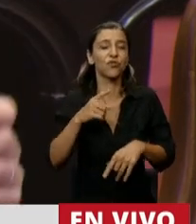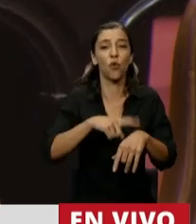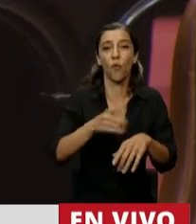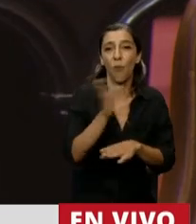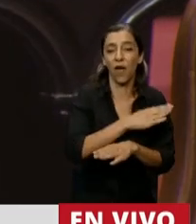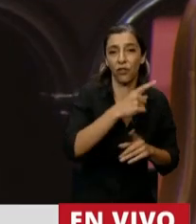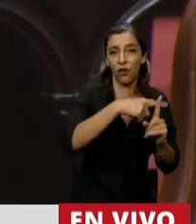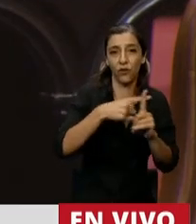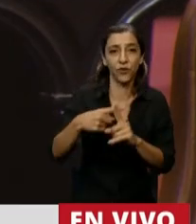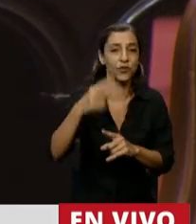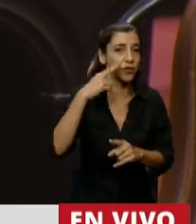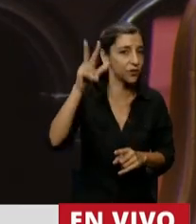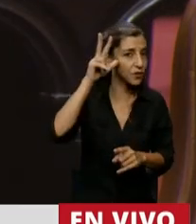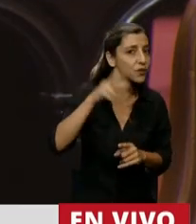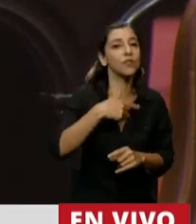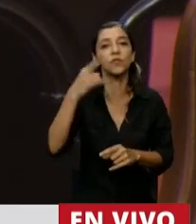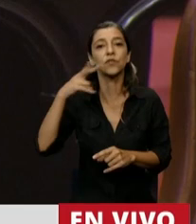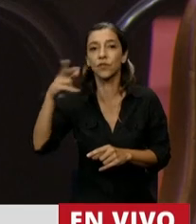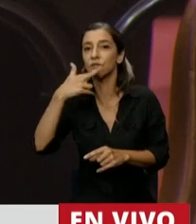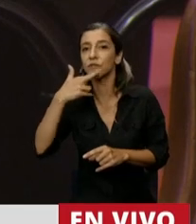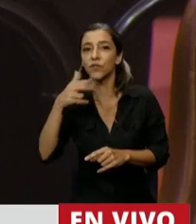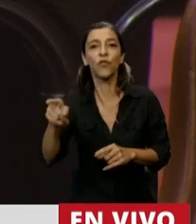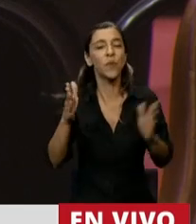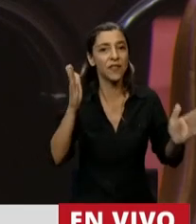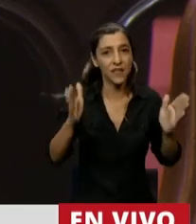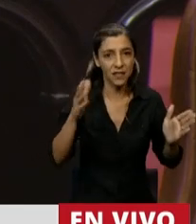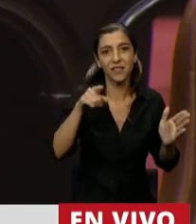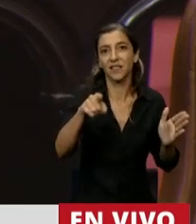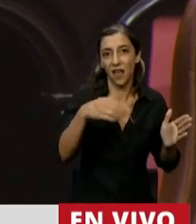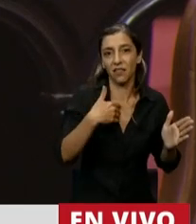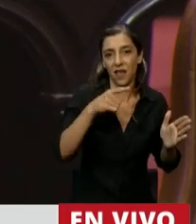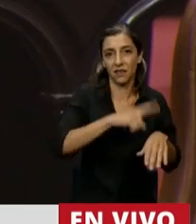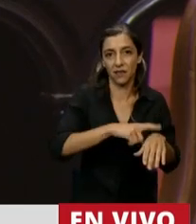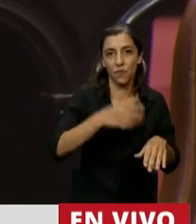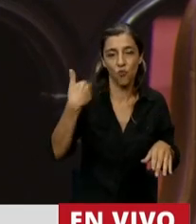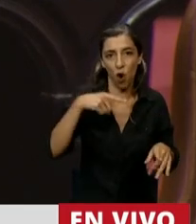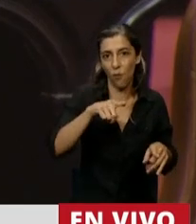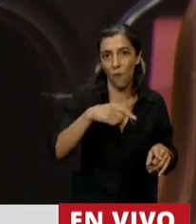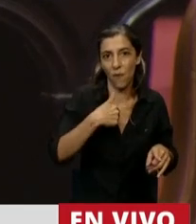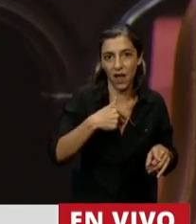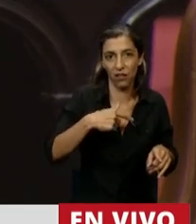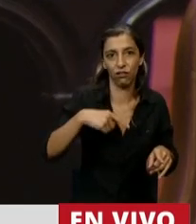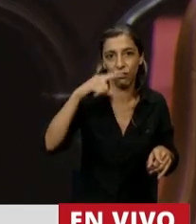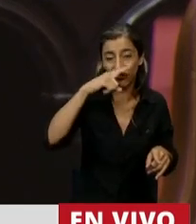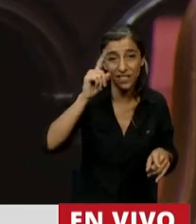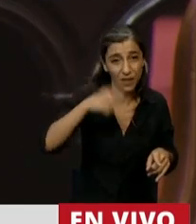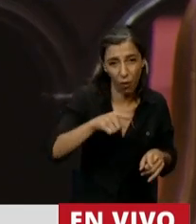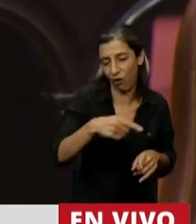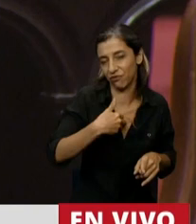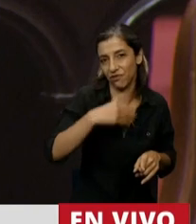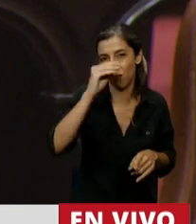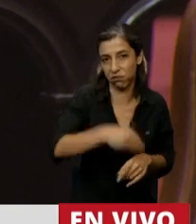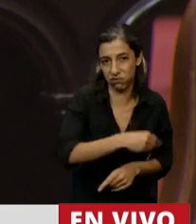2008 y la nueva fórmula de Macri en el 2017. Ajuste es haberle robado esos 20 puntos